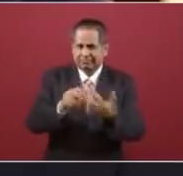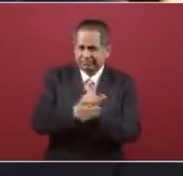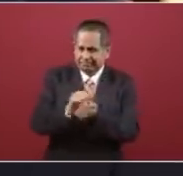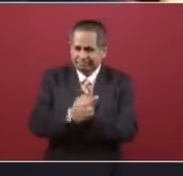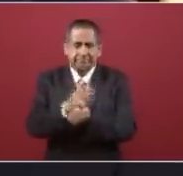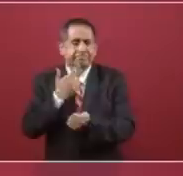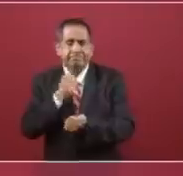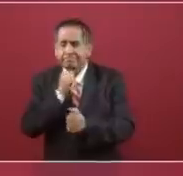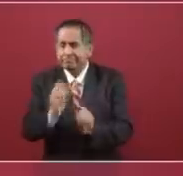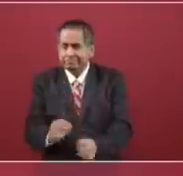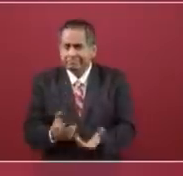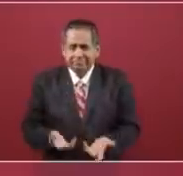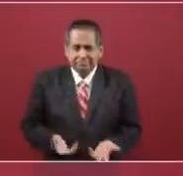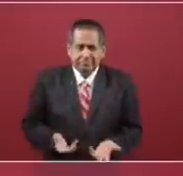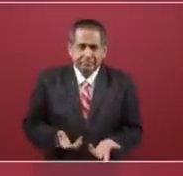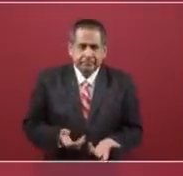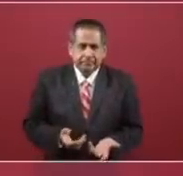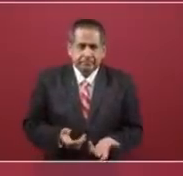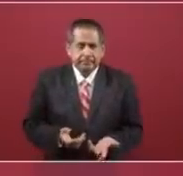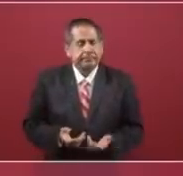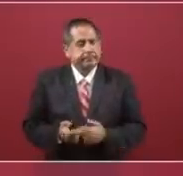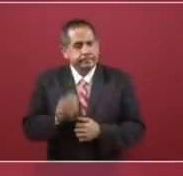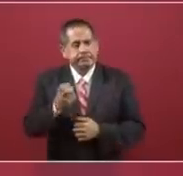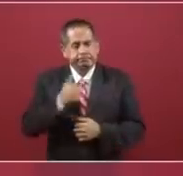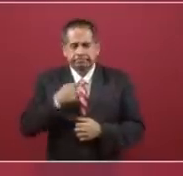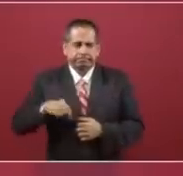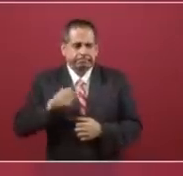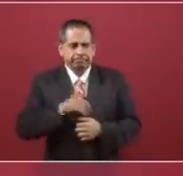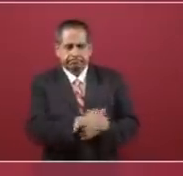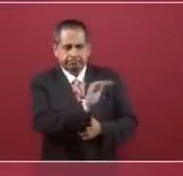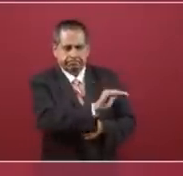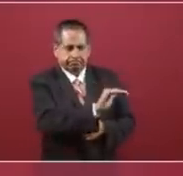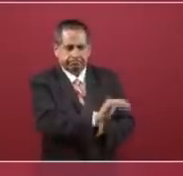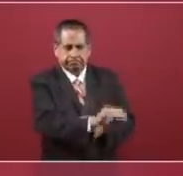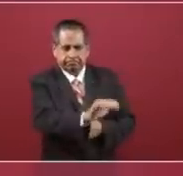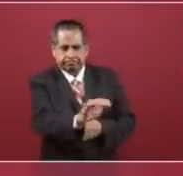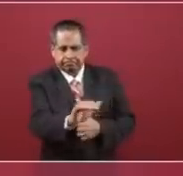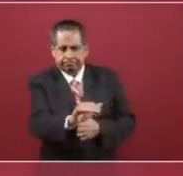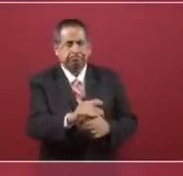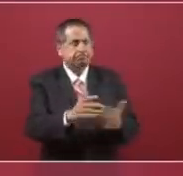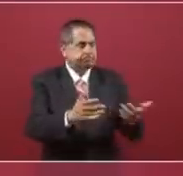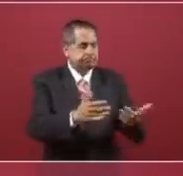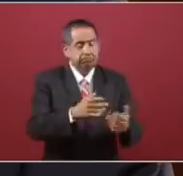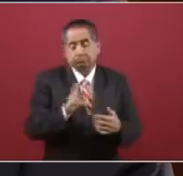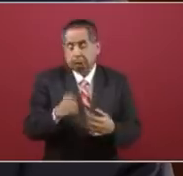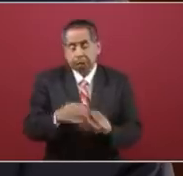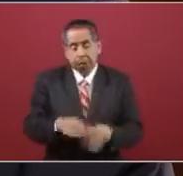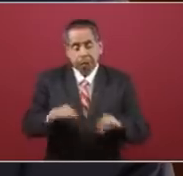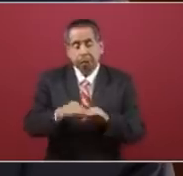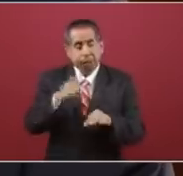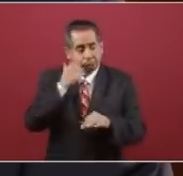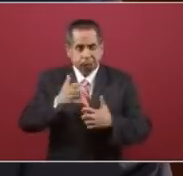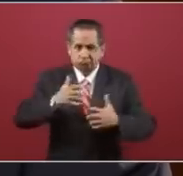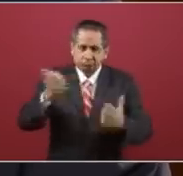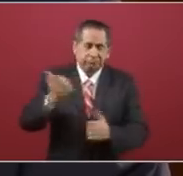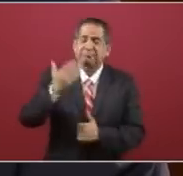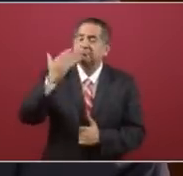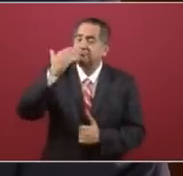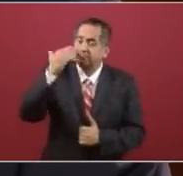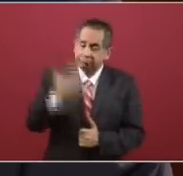Entonces, sí tuvimos que acudir a estas empresas porque nos importa mucho que se haga